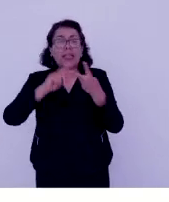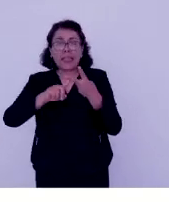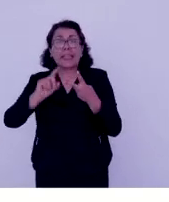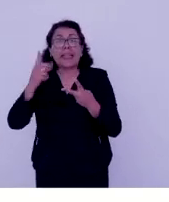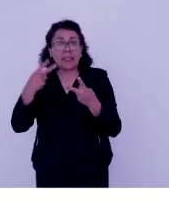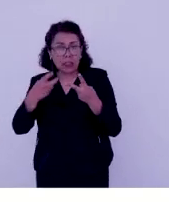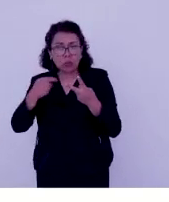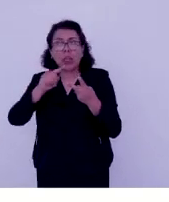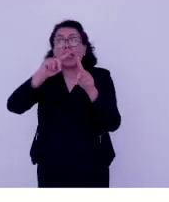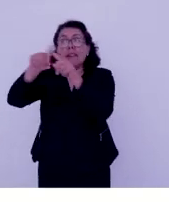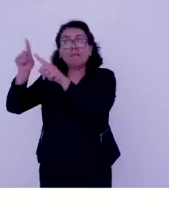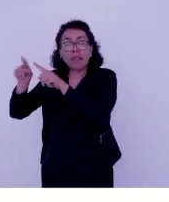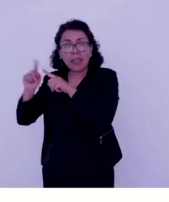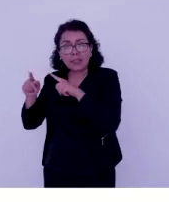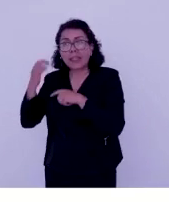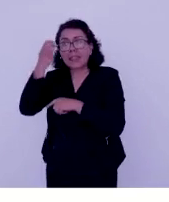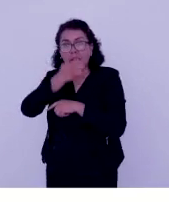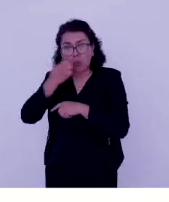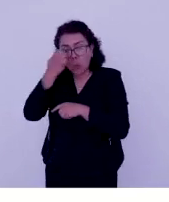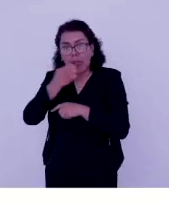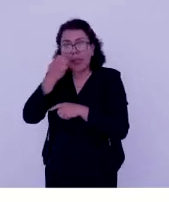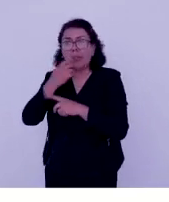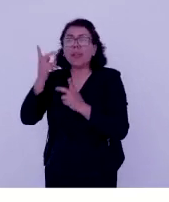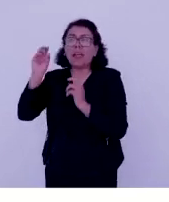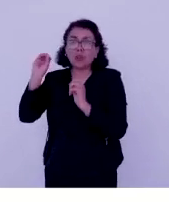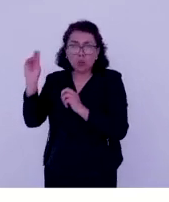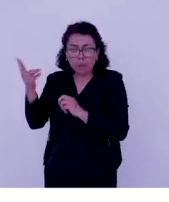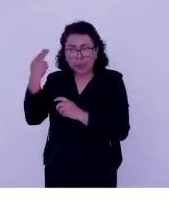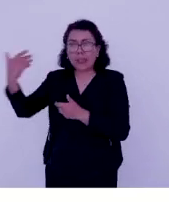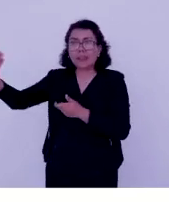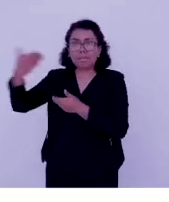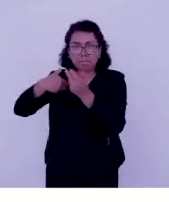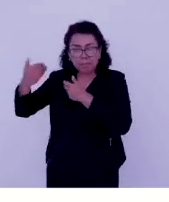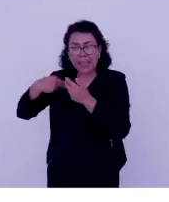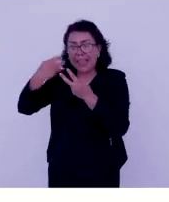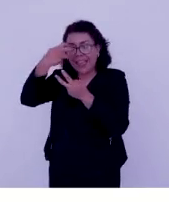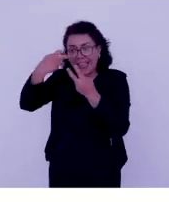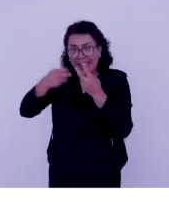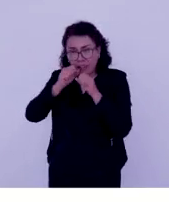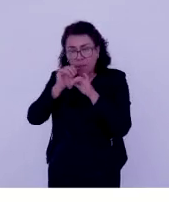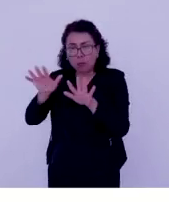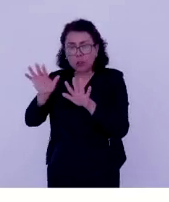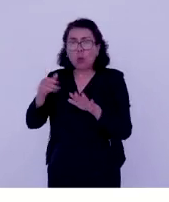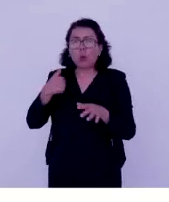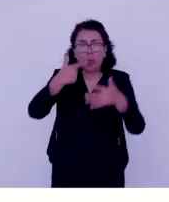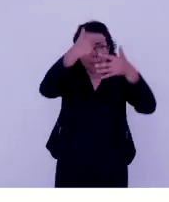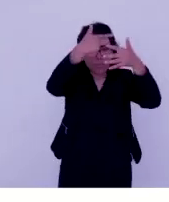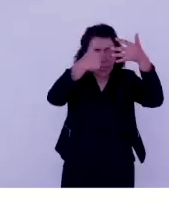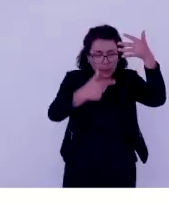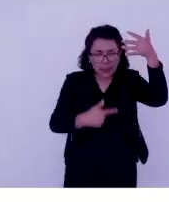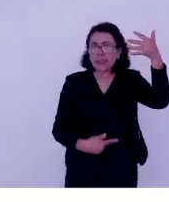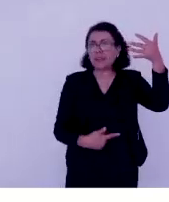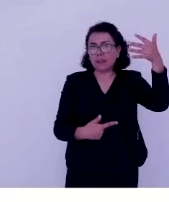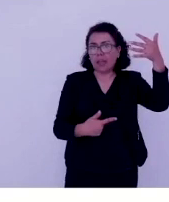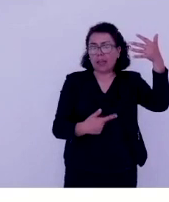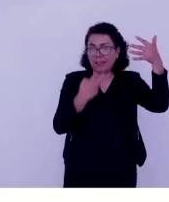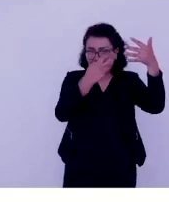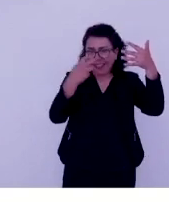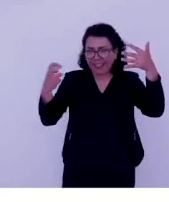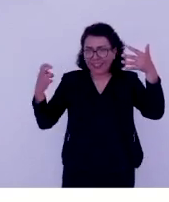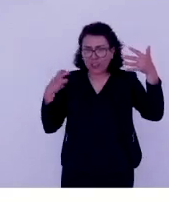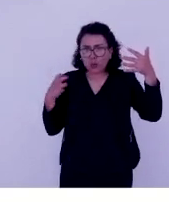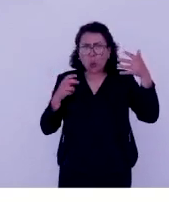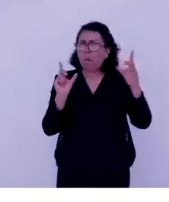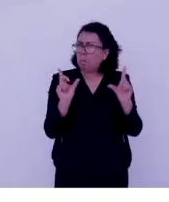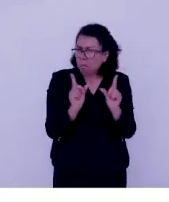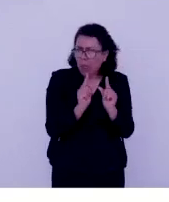atendieron diversos colegios de profesionistas y universidades hoy Contamos con un padrón que aunque pequeño es de una gran calidad